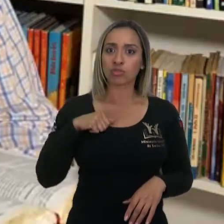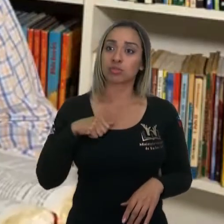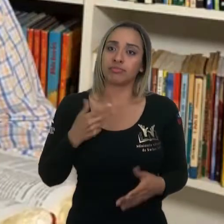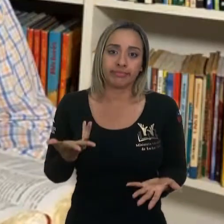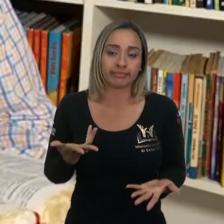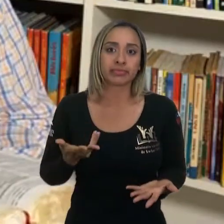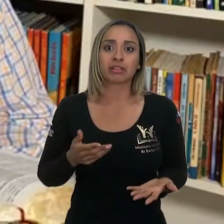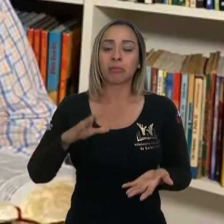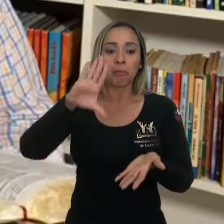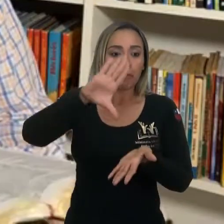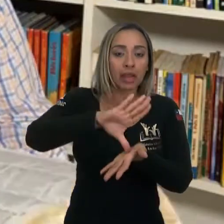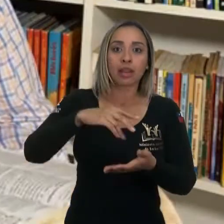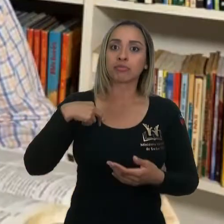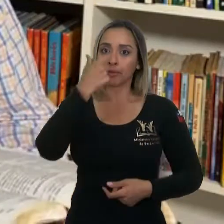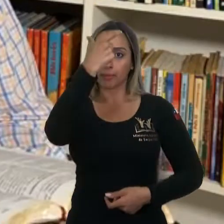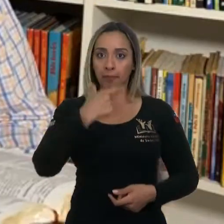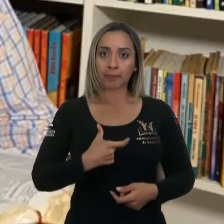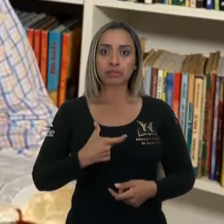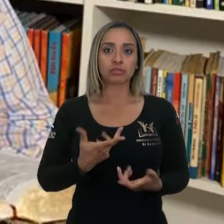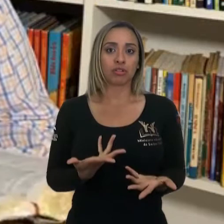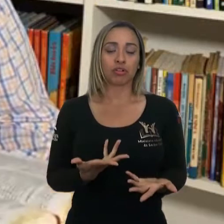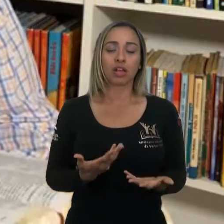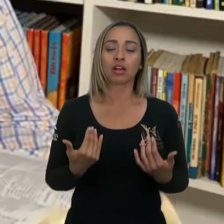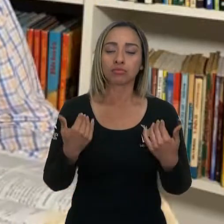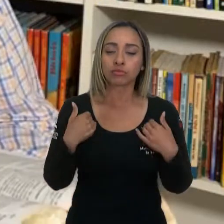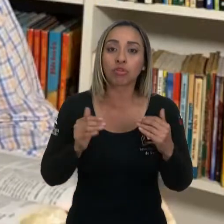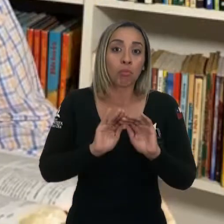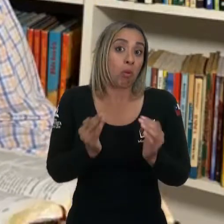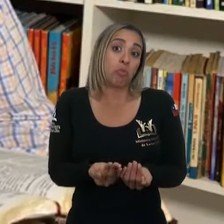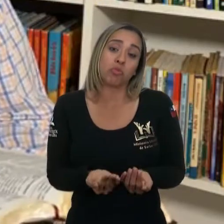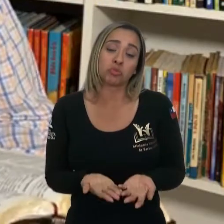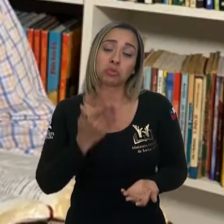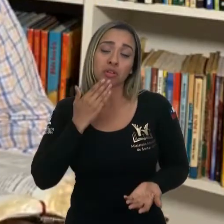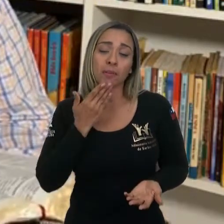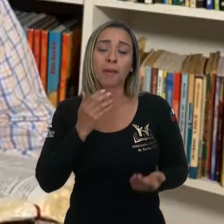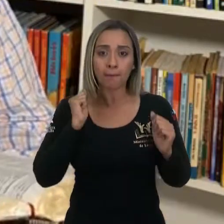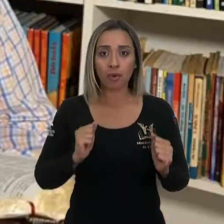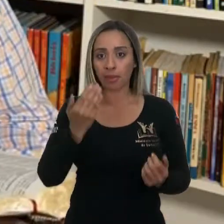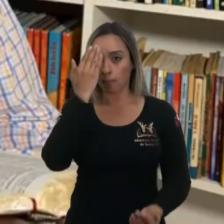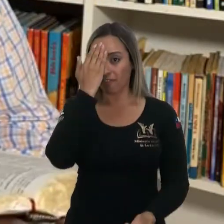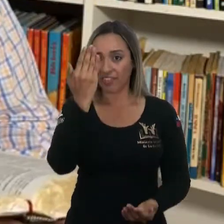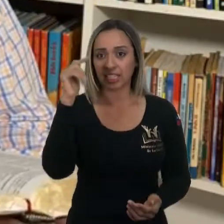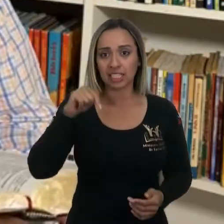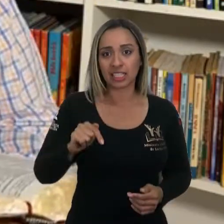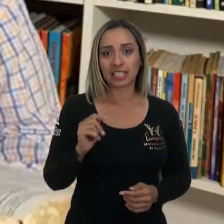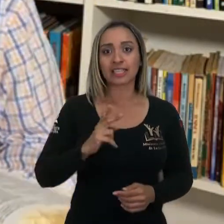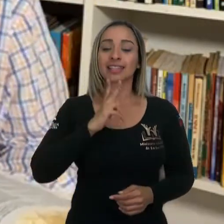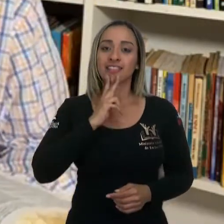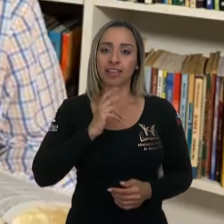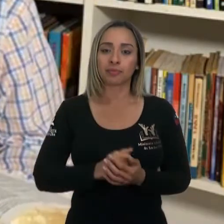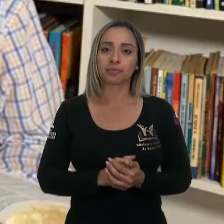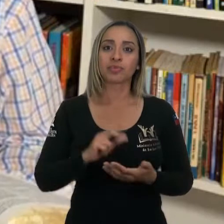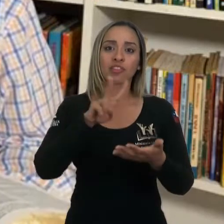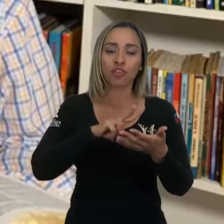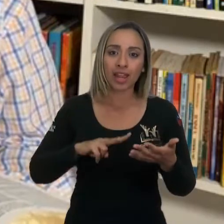individuos o como nación o como mundo, todo, podemos enfrentar en la vida. Voy a leer el